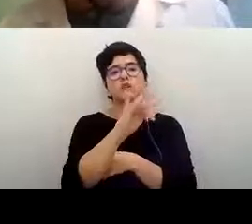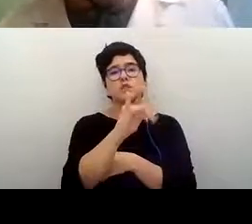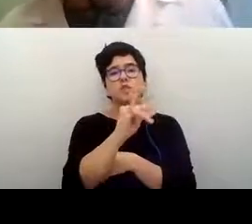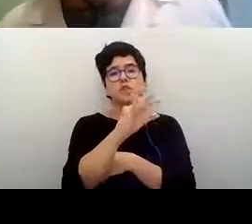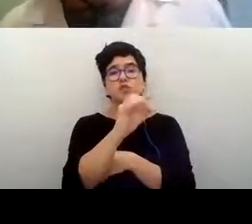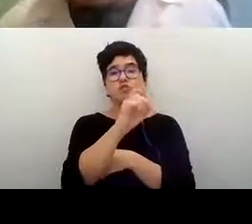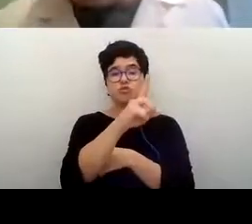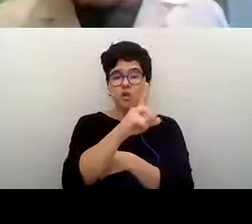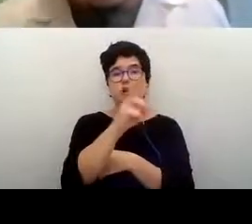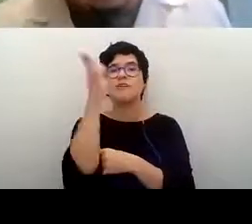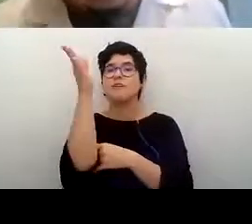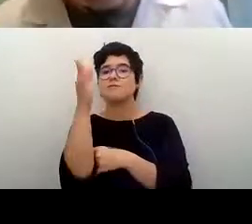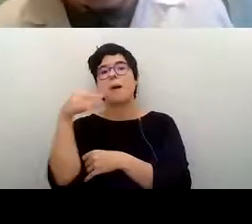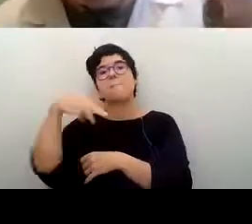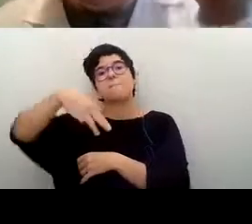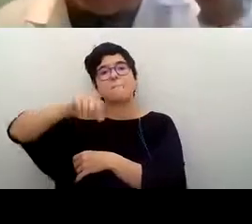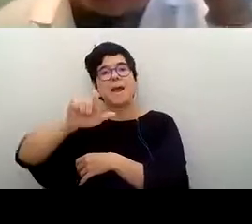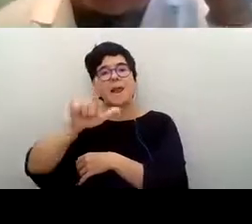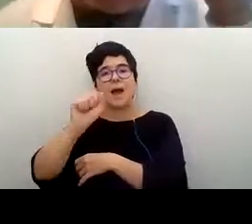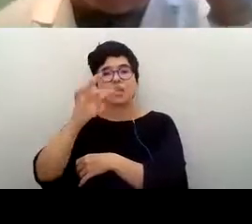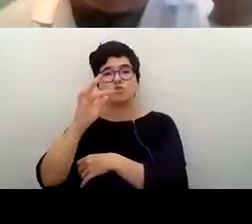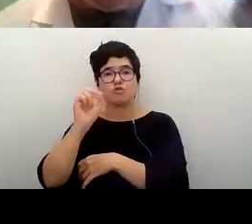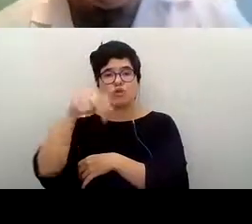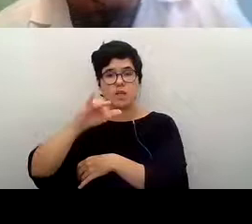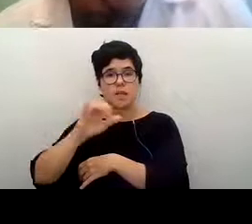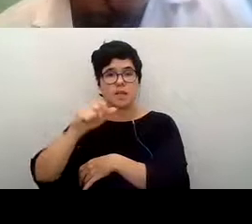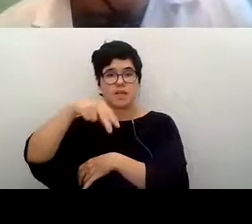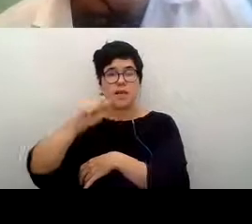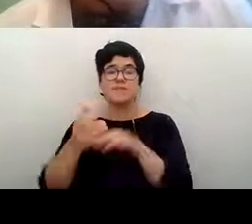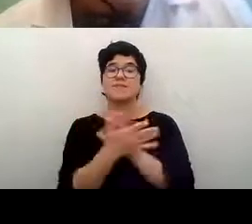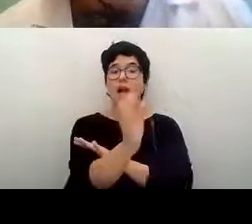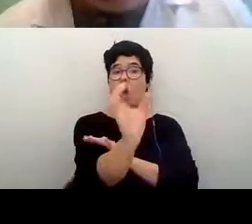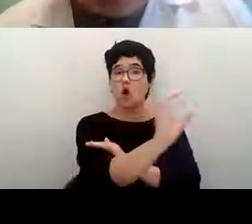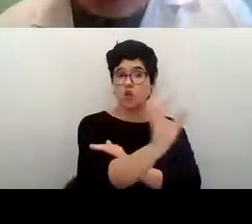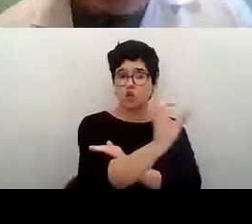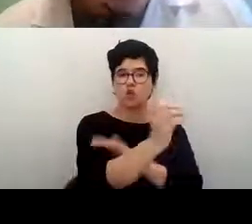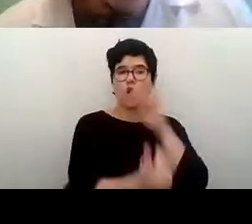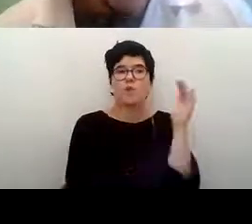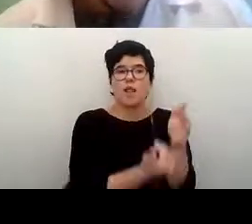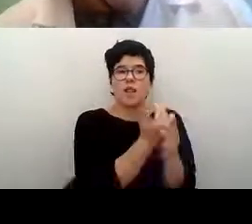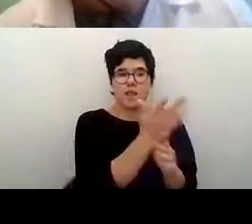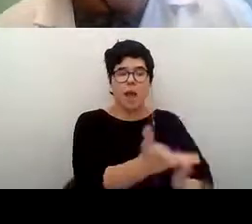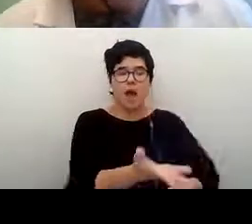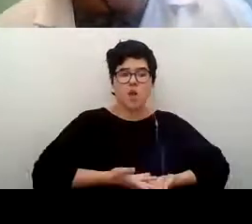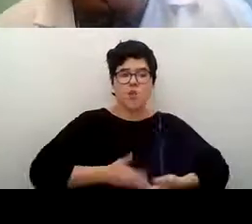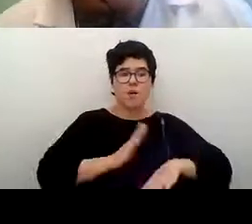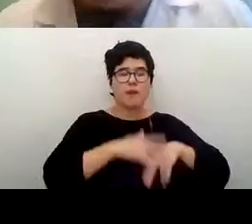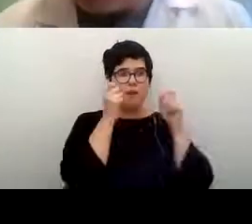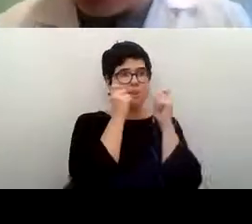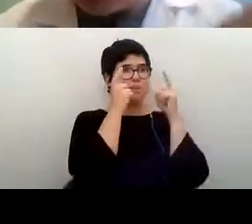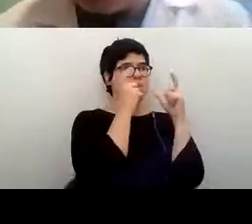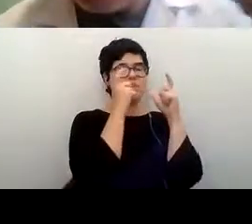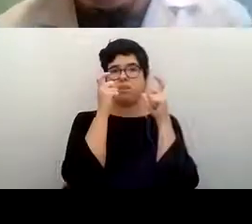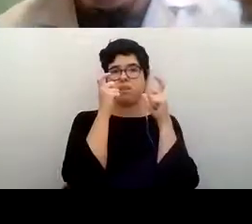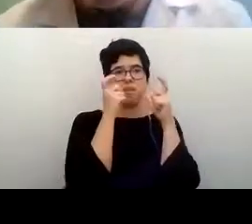la melatonina. El cortisol nos lo vamos a encontrar fundamentalmente durante el día, es el que nos mantiene despiertos, o sea, es el